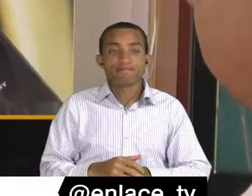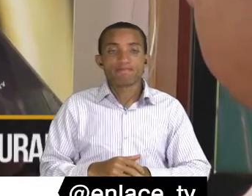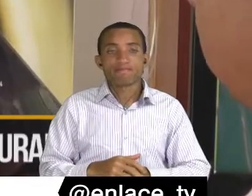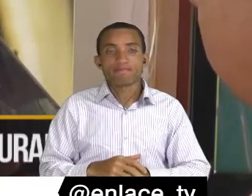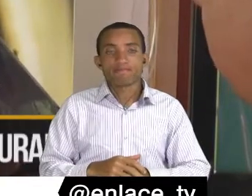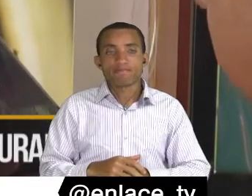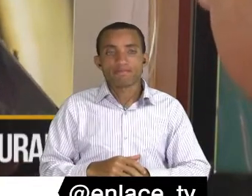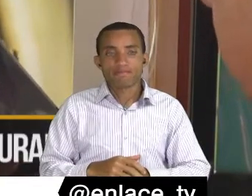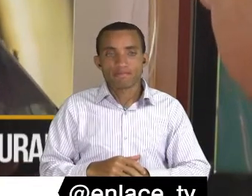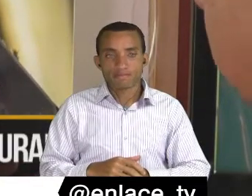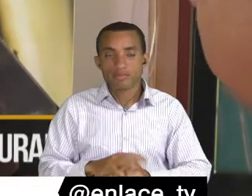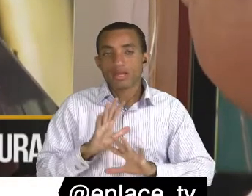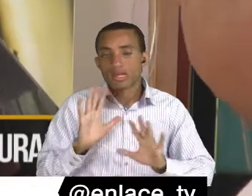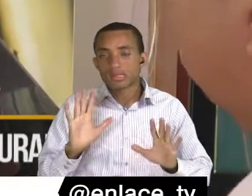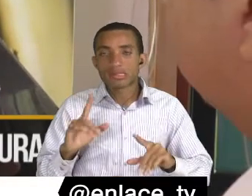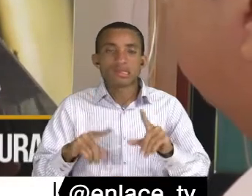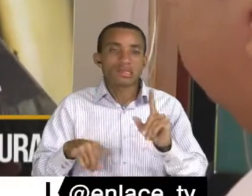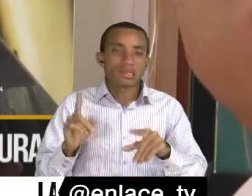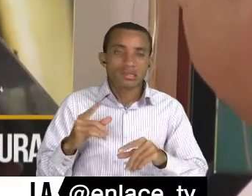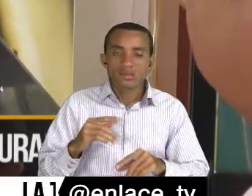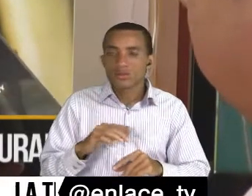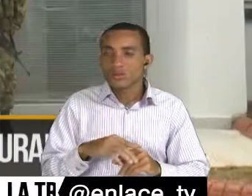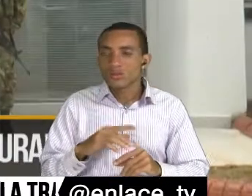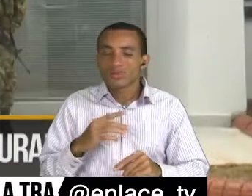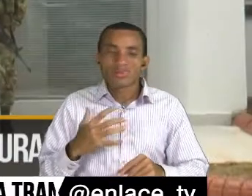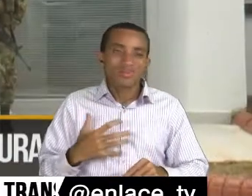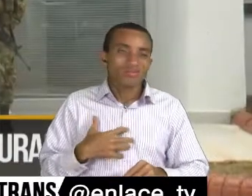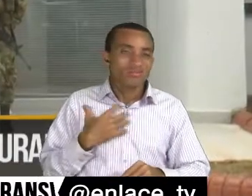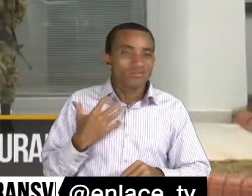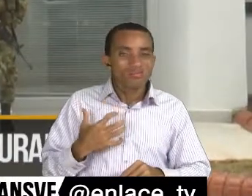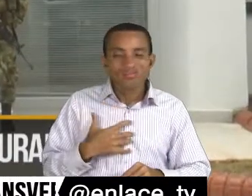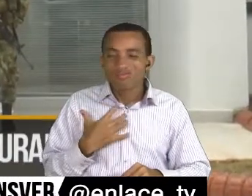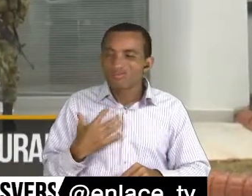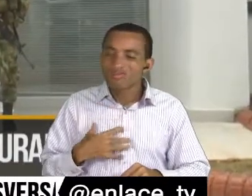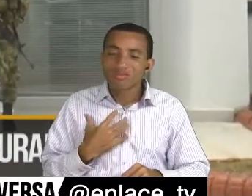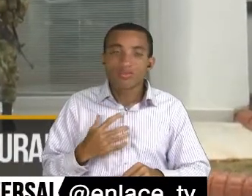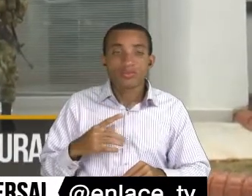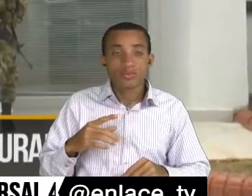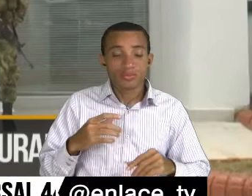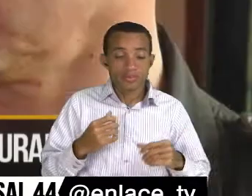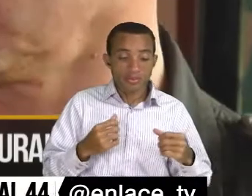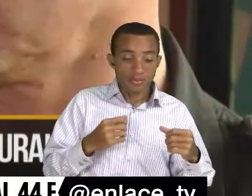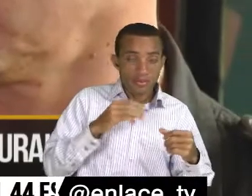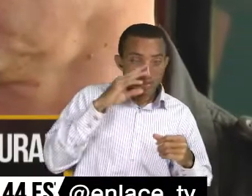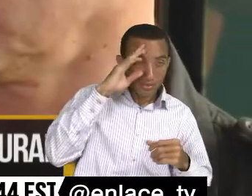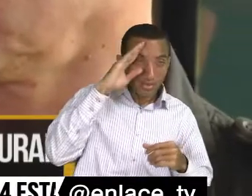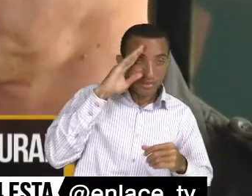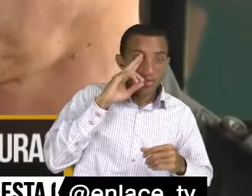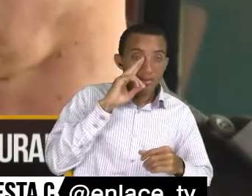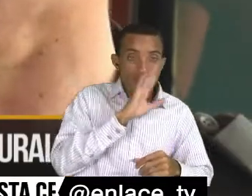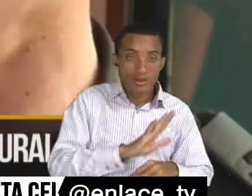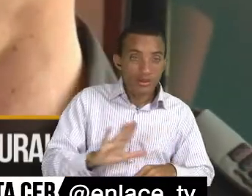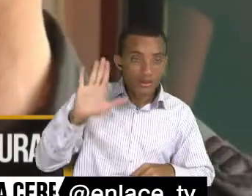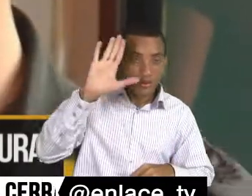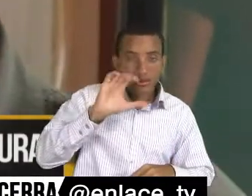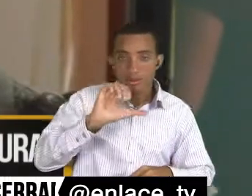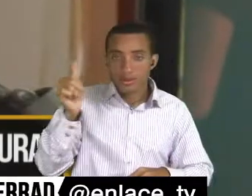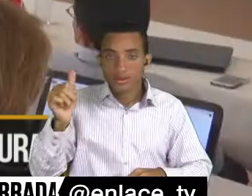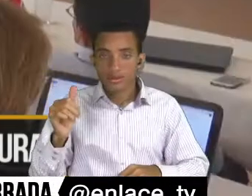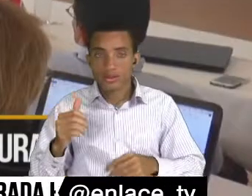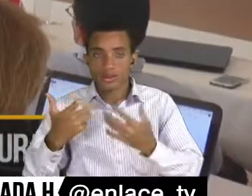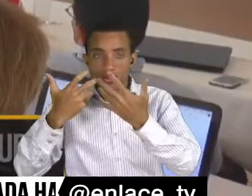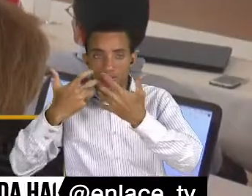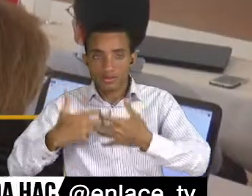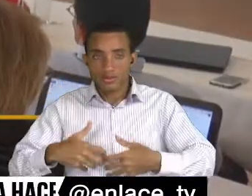generan malestar en el gremio de palmicultores. En un trabajo conjunto, la Policía Nacional, Fedepalma y los productores aplican el modelo